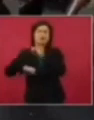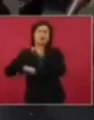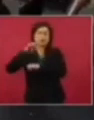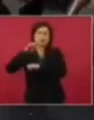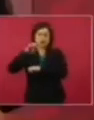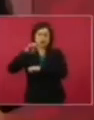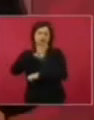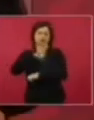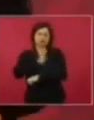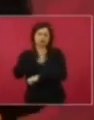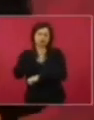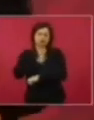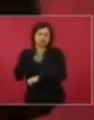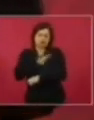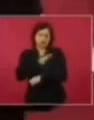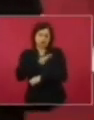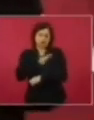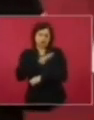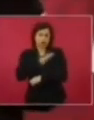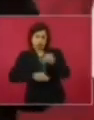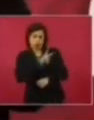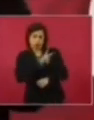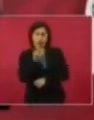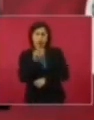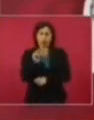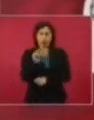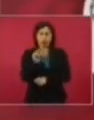que buscan protegerse